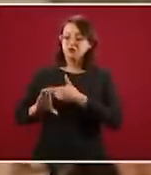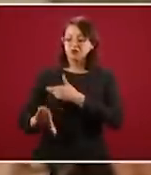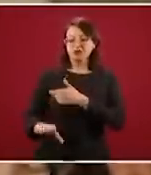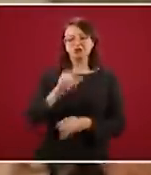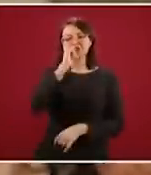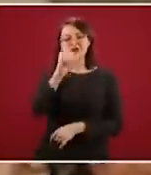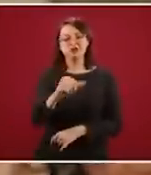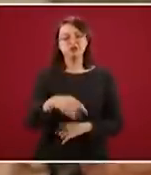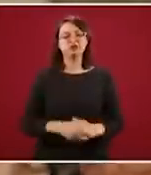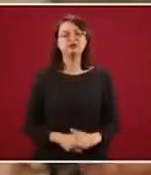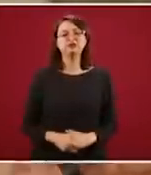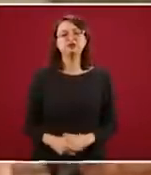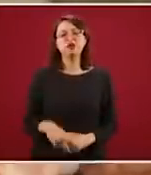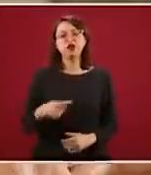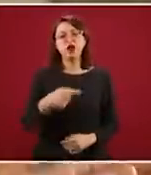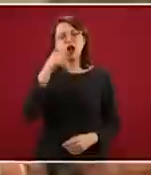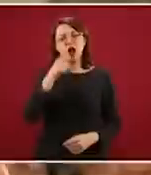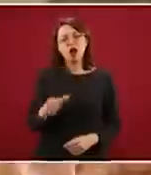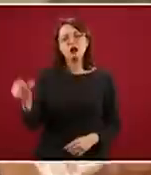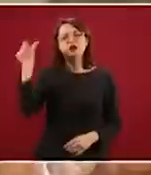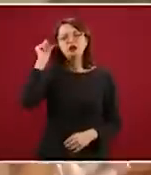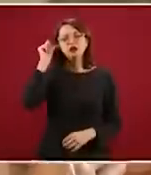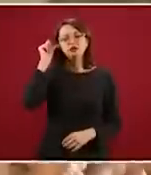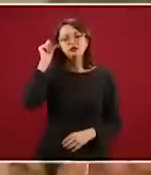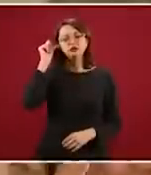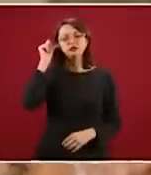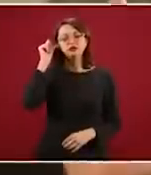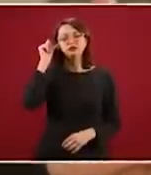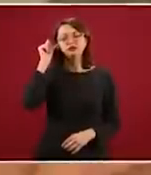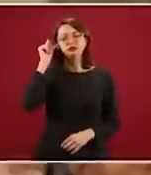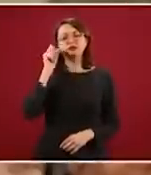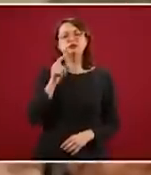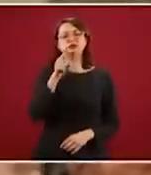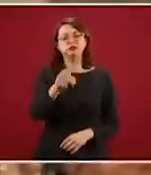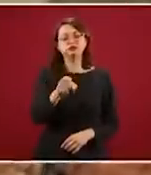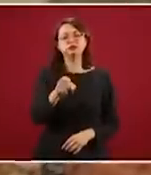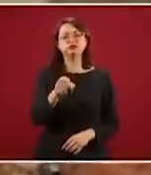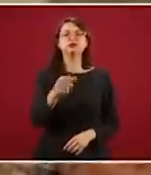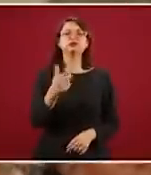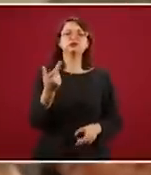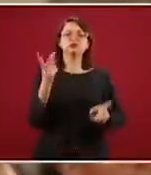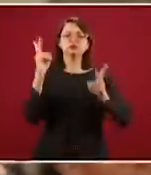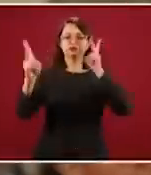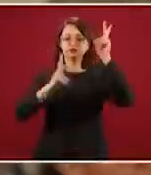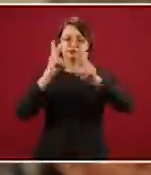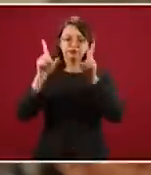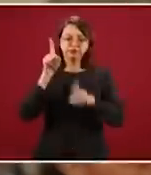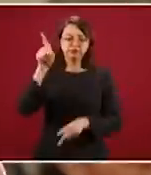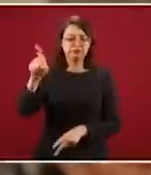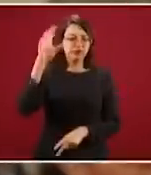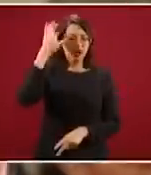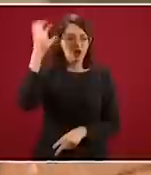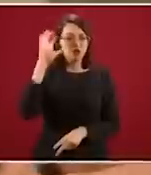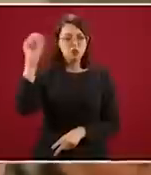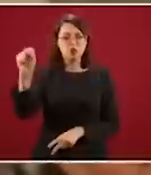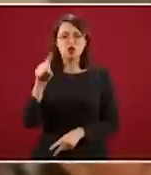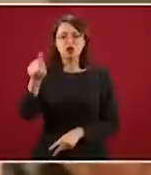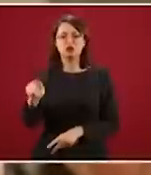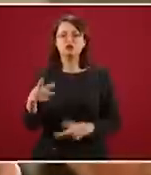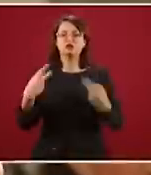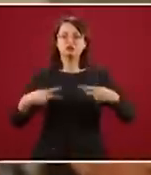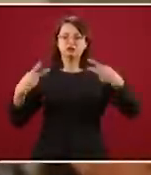se vio involucrado por parte de unos participantes en su visita a Morelos, pues